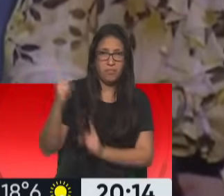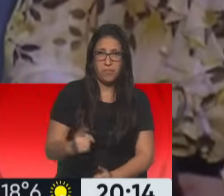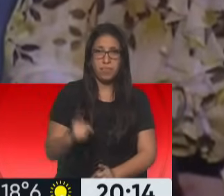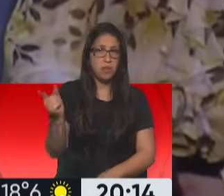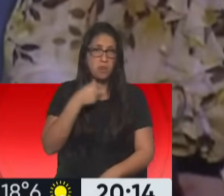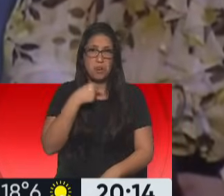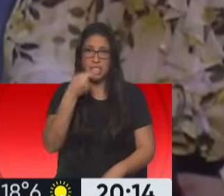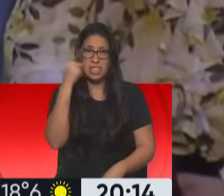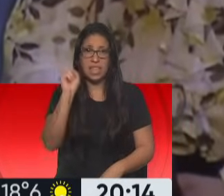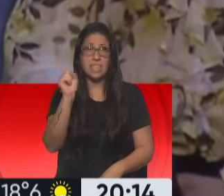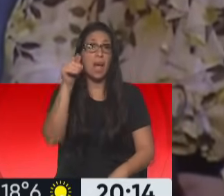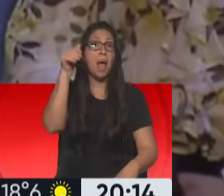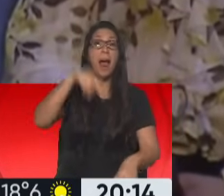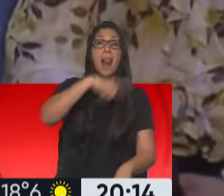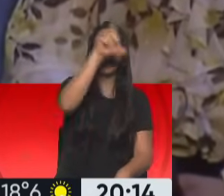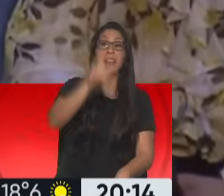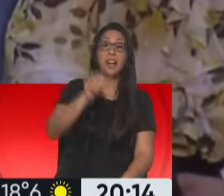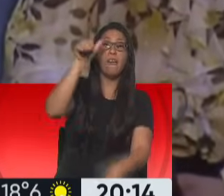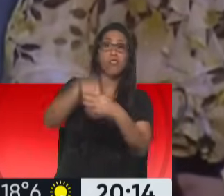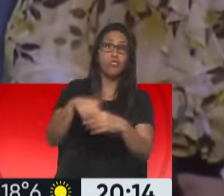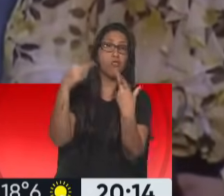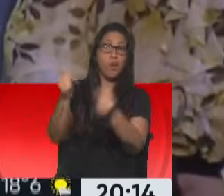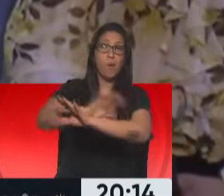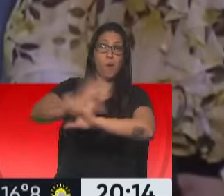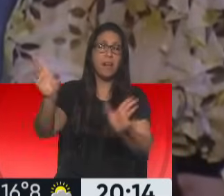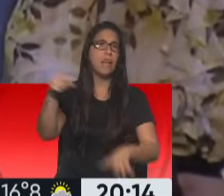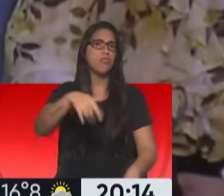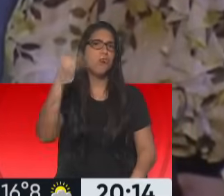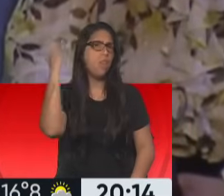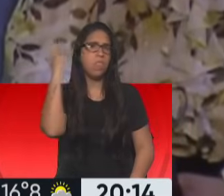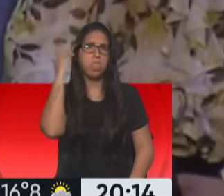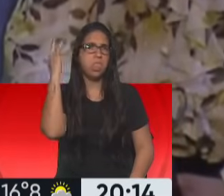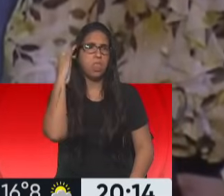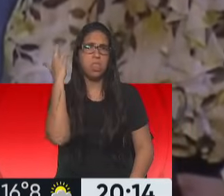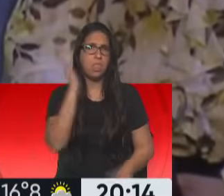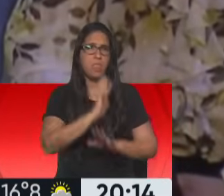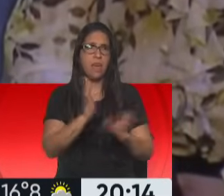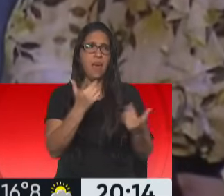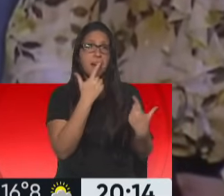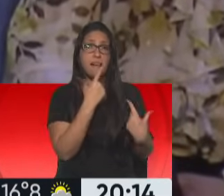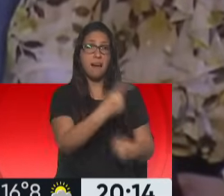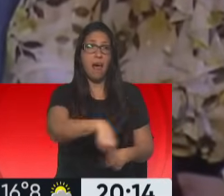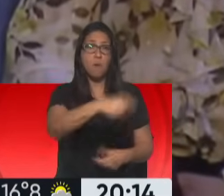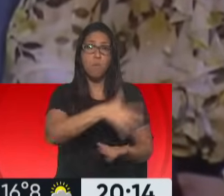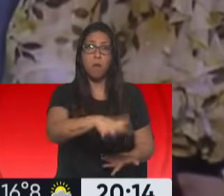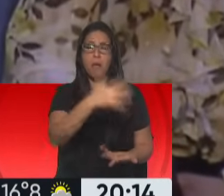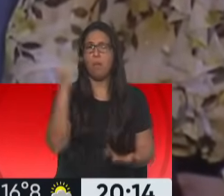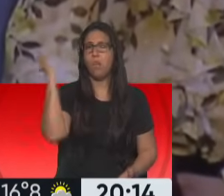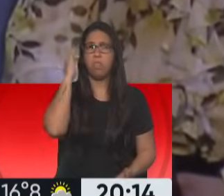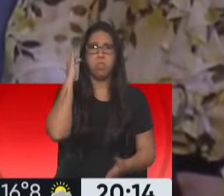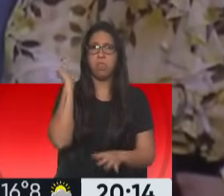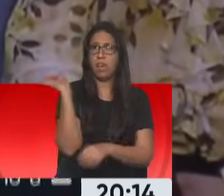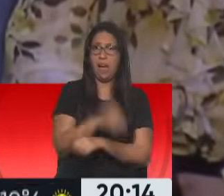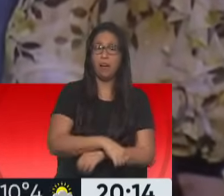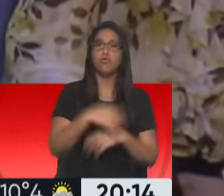dicho basta en las urnas, ellos prefieren seguir haciendo oídos sordos al reclamo popular. Por eso